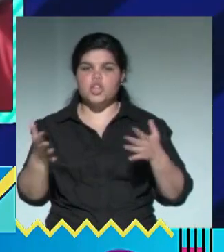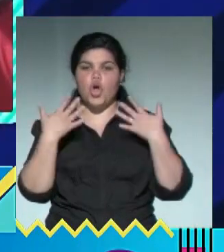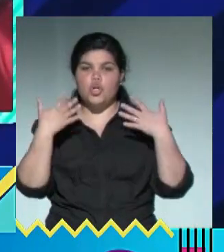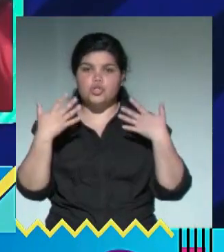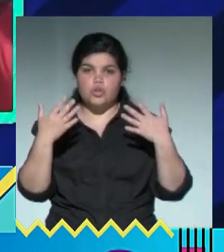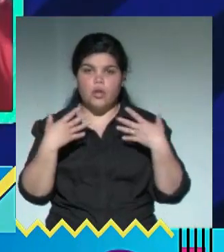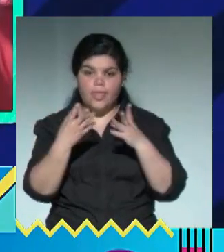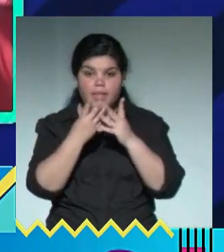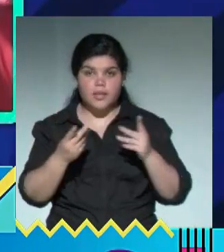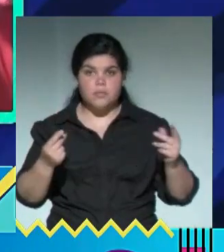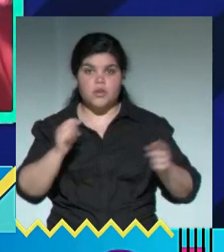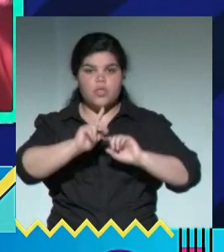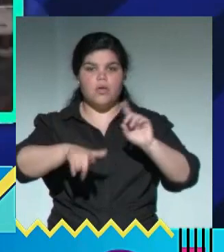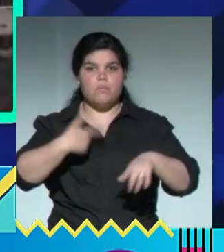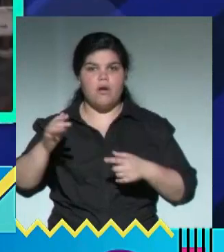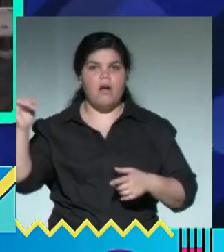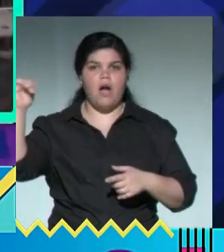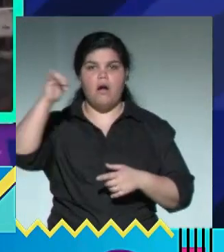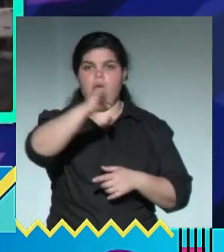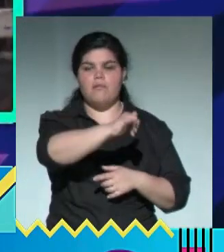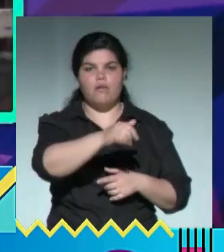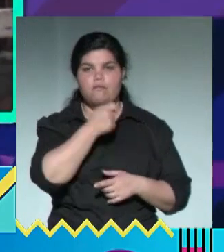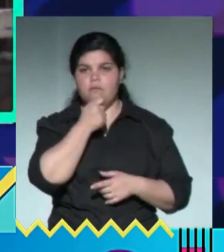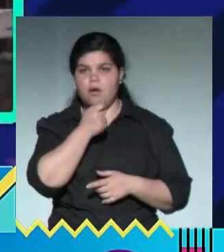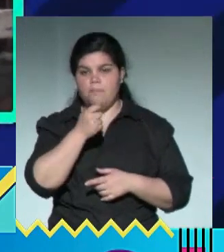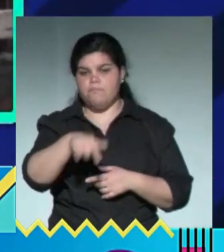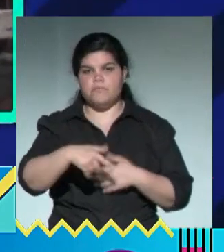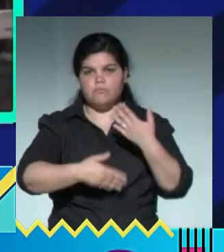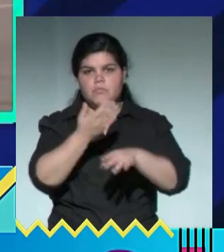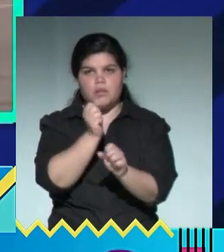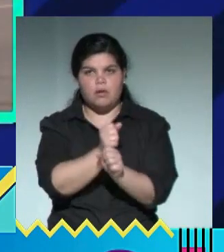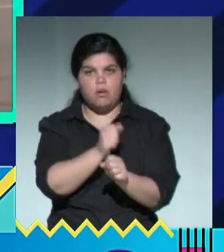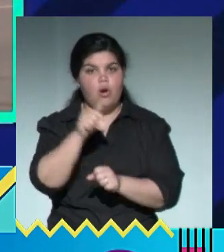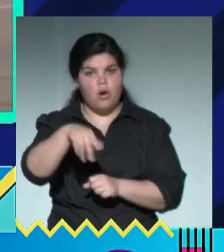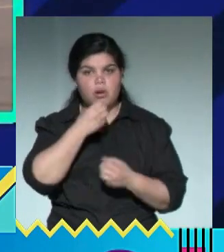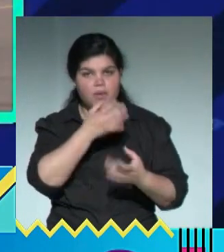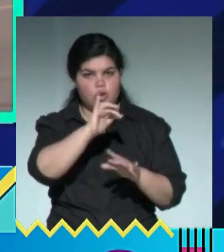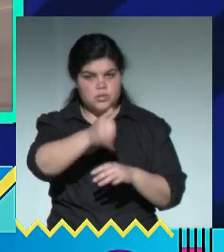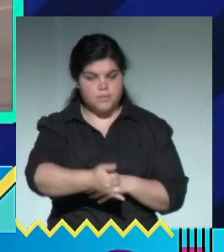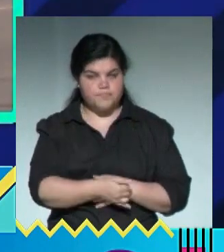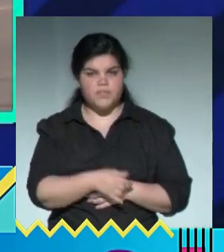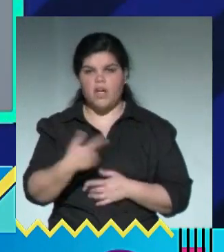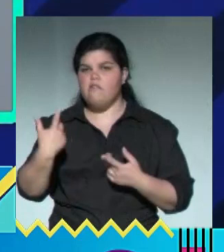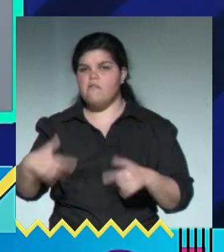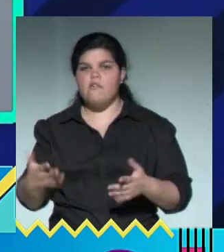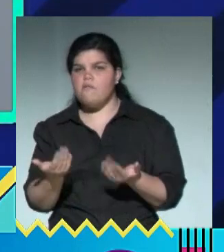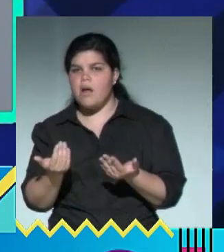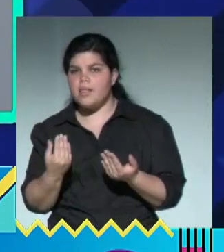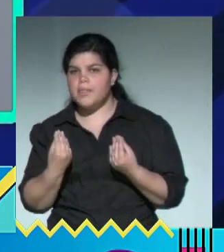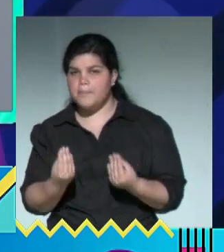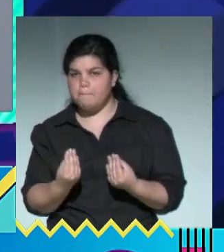cual, diría, me parece que estamos mucho mejor. ¿Qué cosas por mejorar? Y seguramente